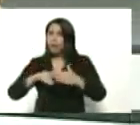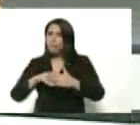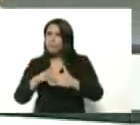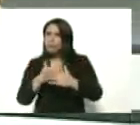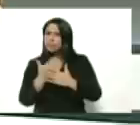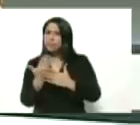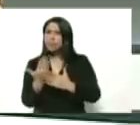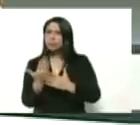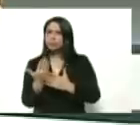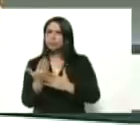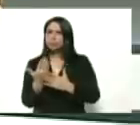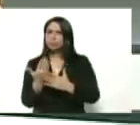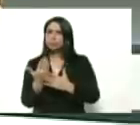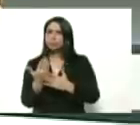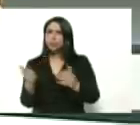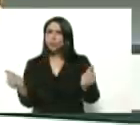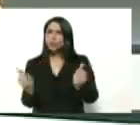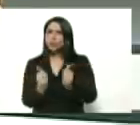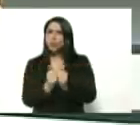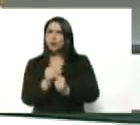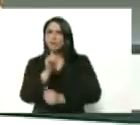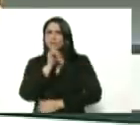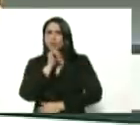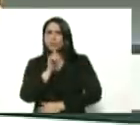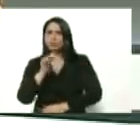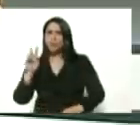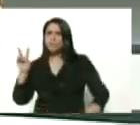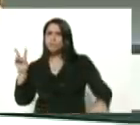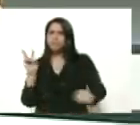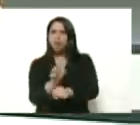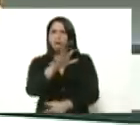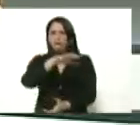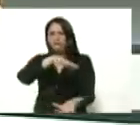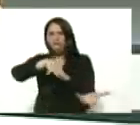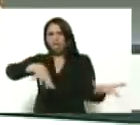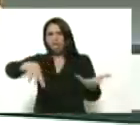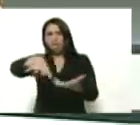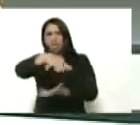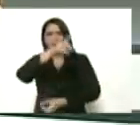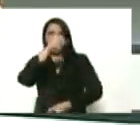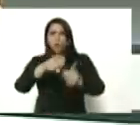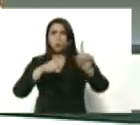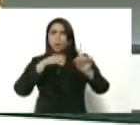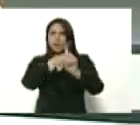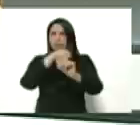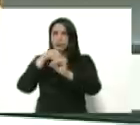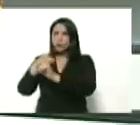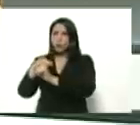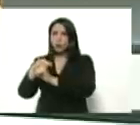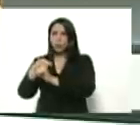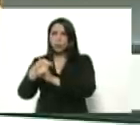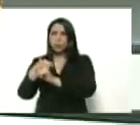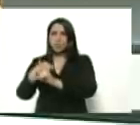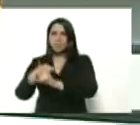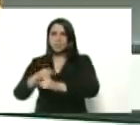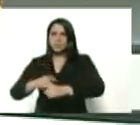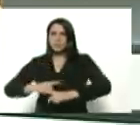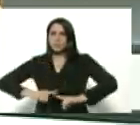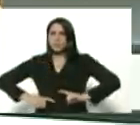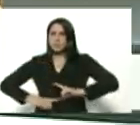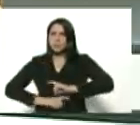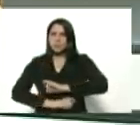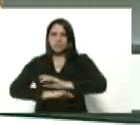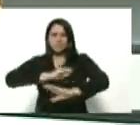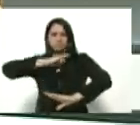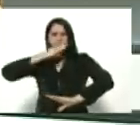amanecemos con informaciones de violencia y de alguna agresión, nervios de